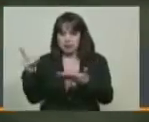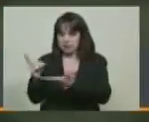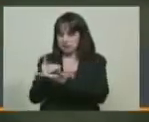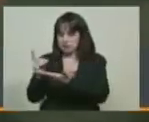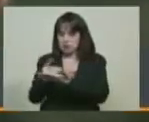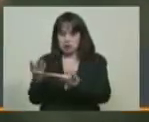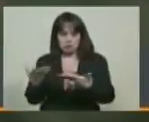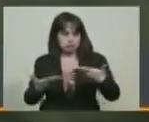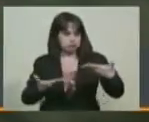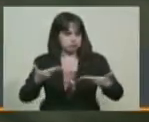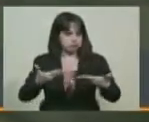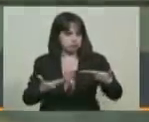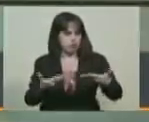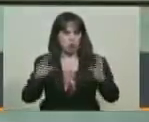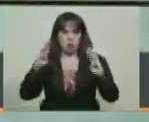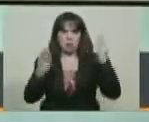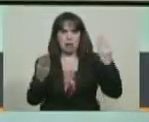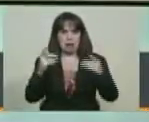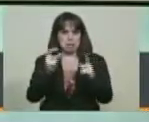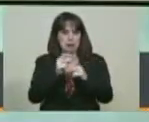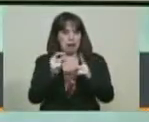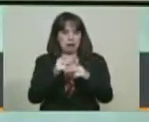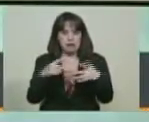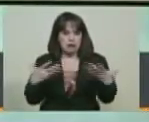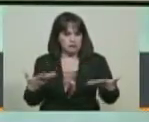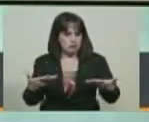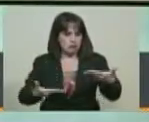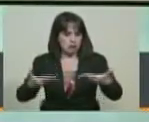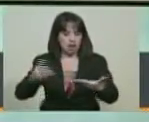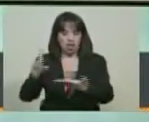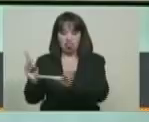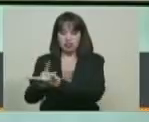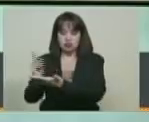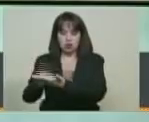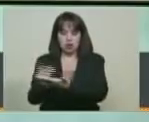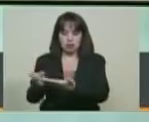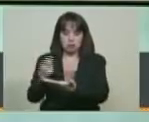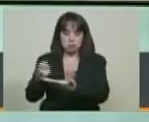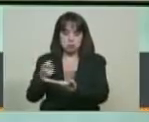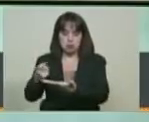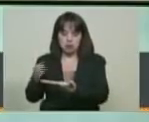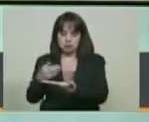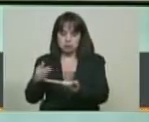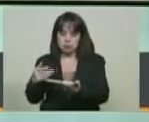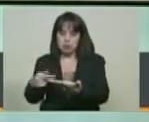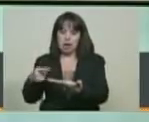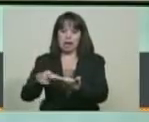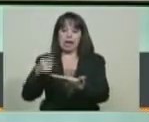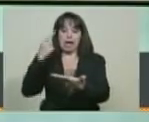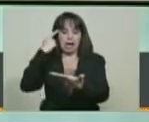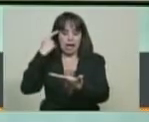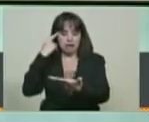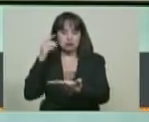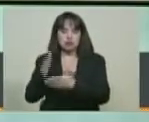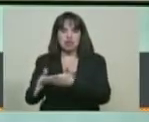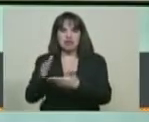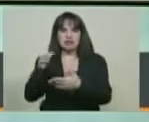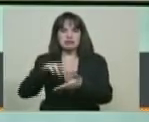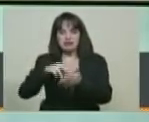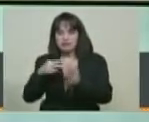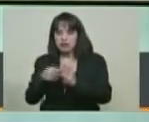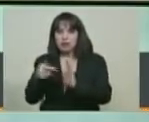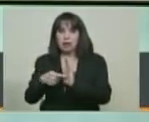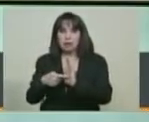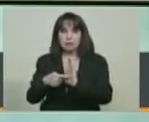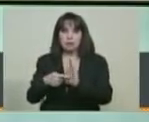palabras. Había palabras que no entendía. Y había compañeros que hablaban como que